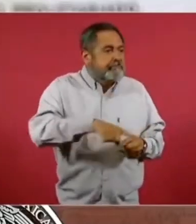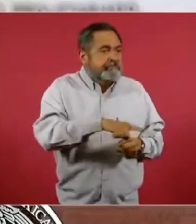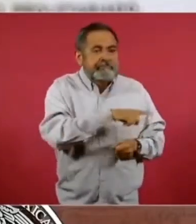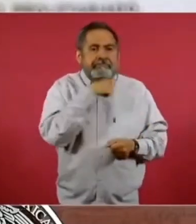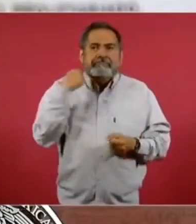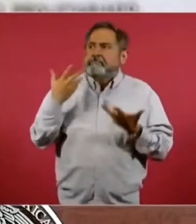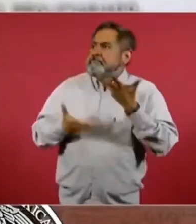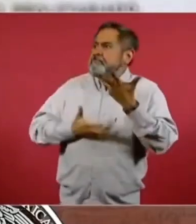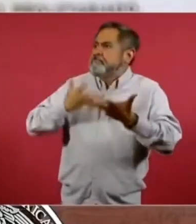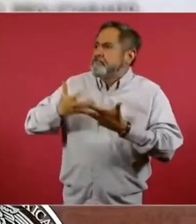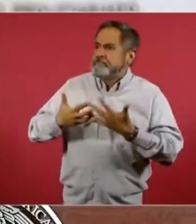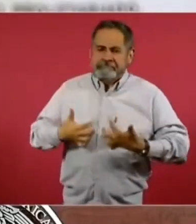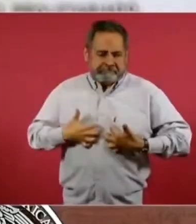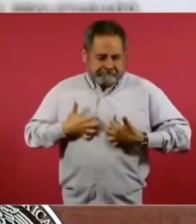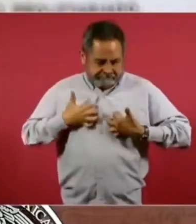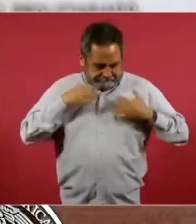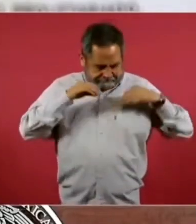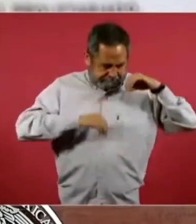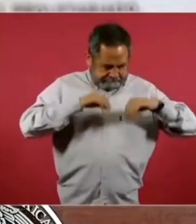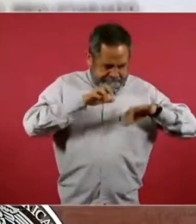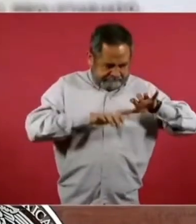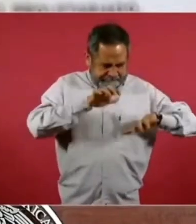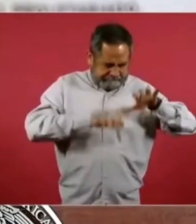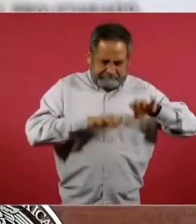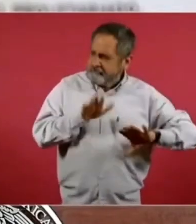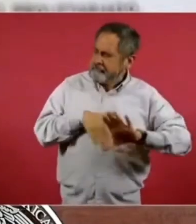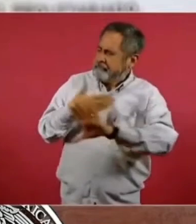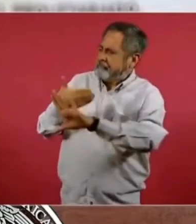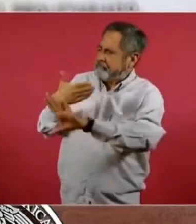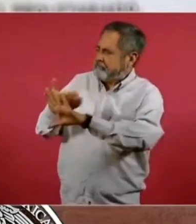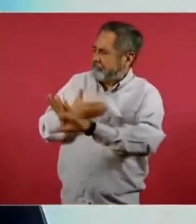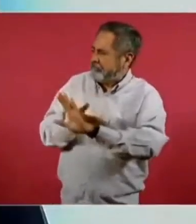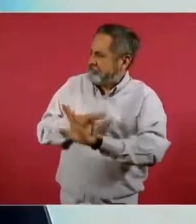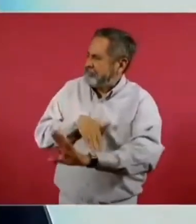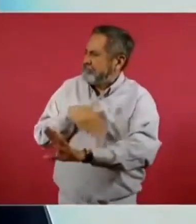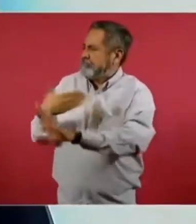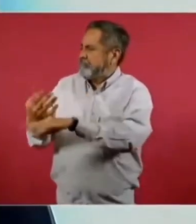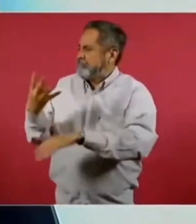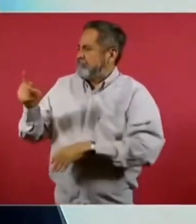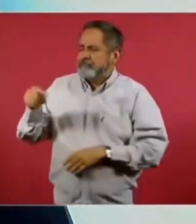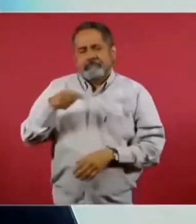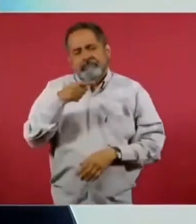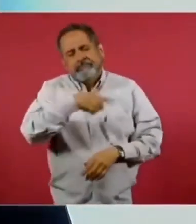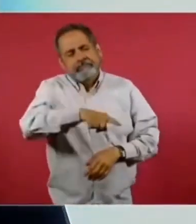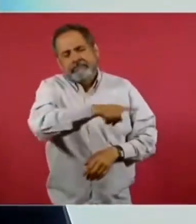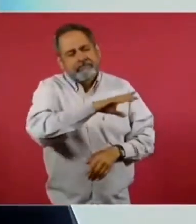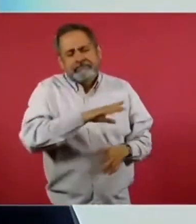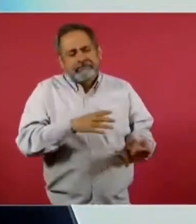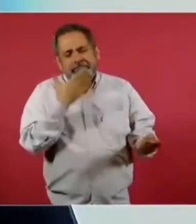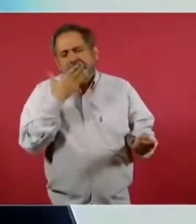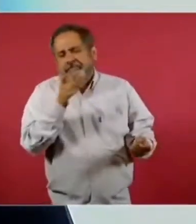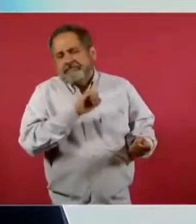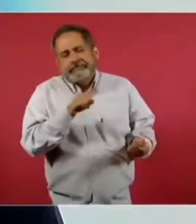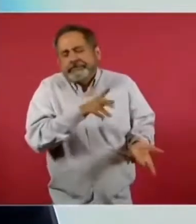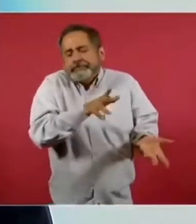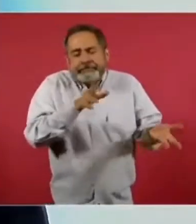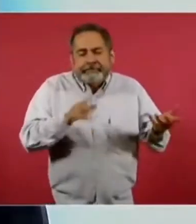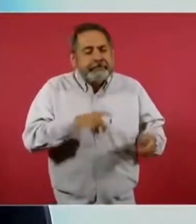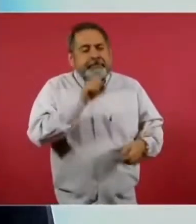sus privilegios andan escribiendo en contra de la 4T y son bastante malquerientes. Ahí también, por ahí